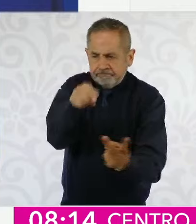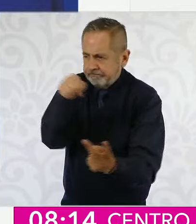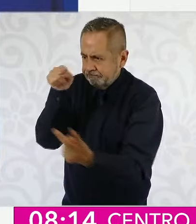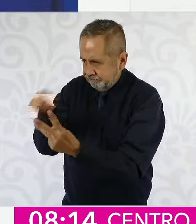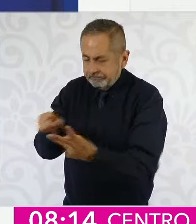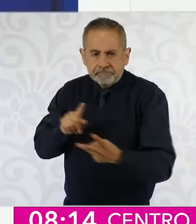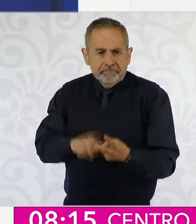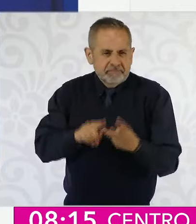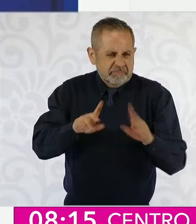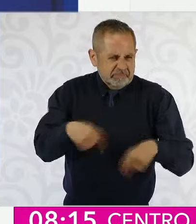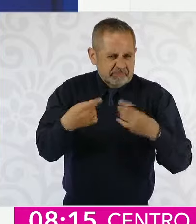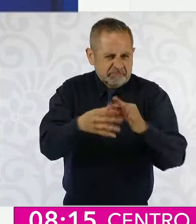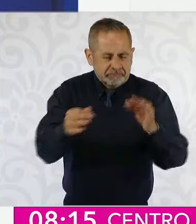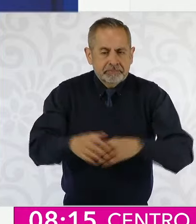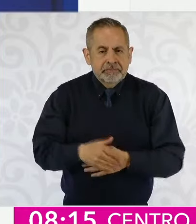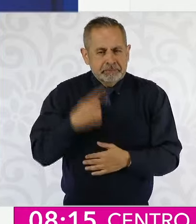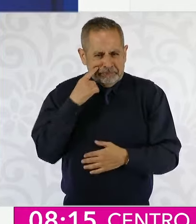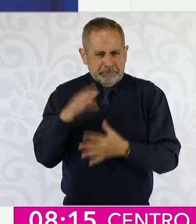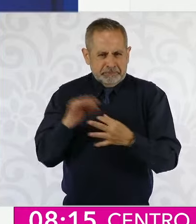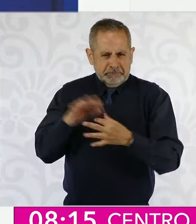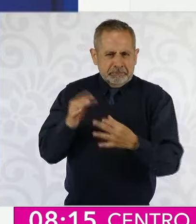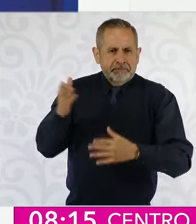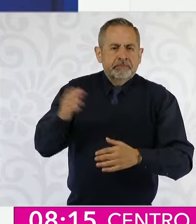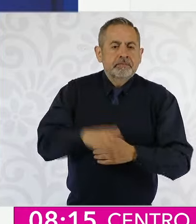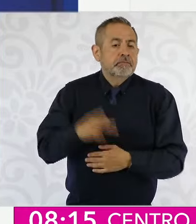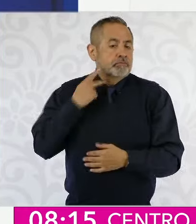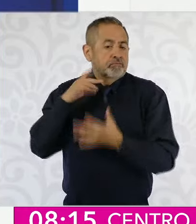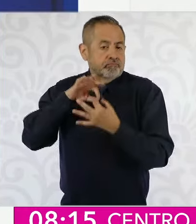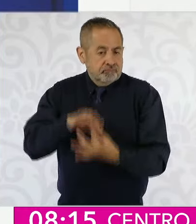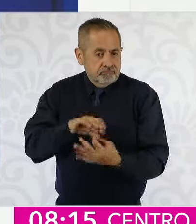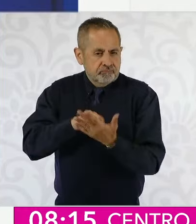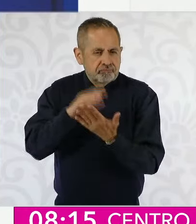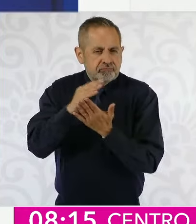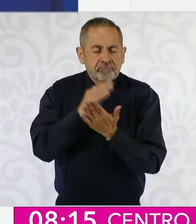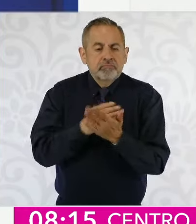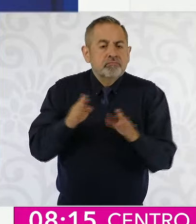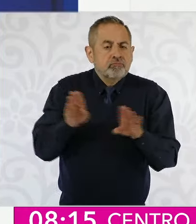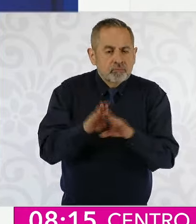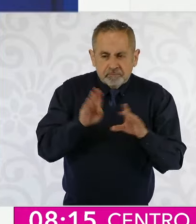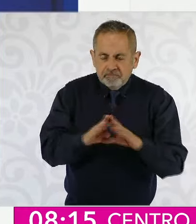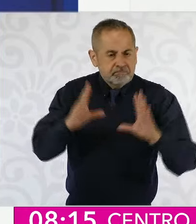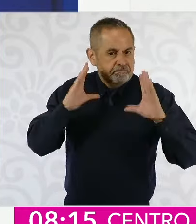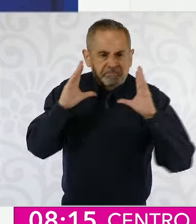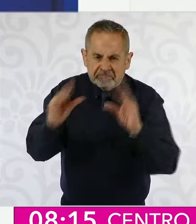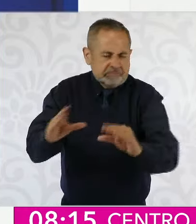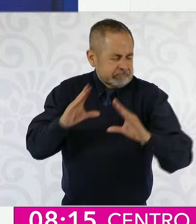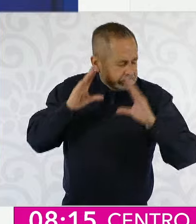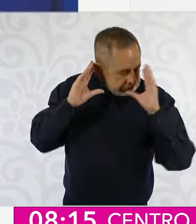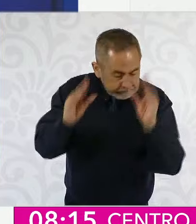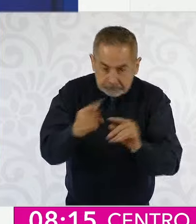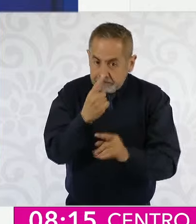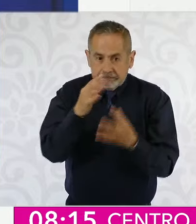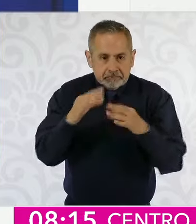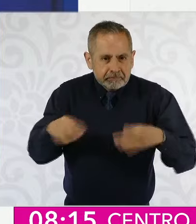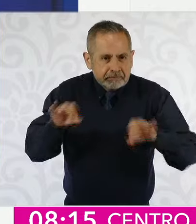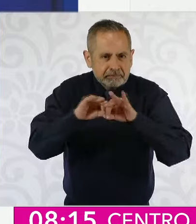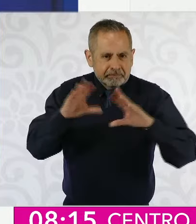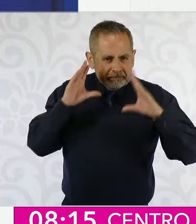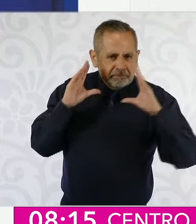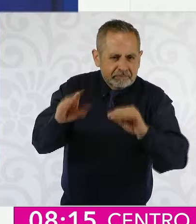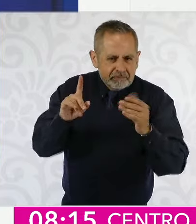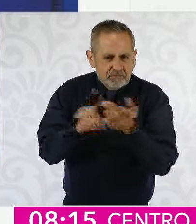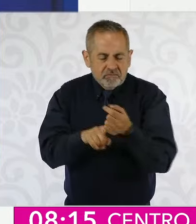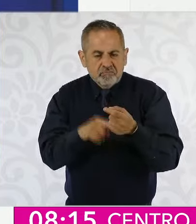voy a explicar, pero dentro de la política pública estamos poniendo mucho énfasis en capacitación, en reskilling,